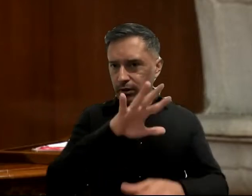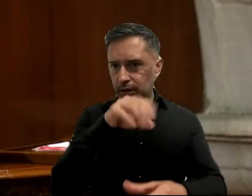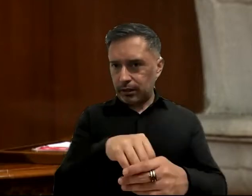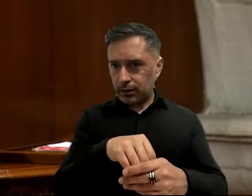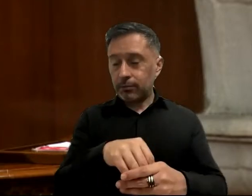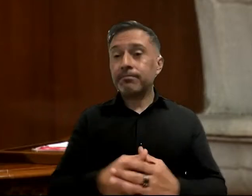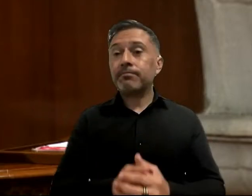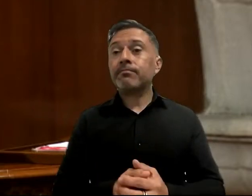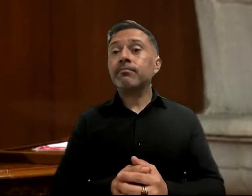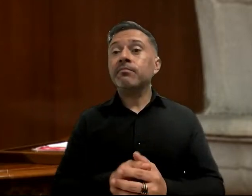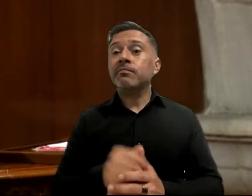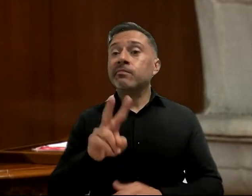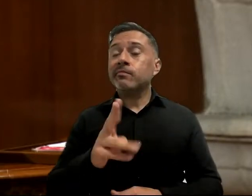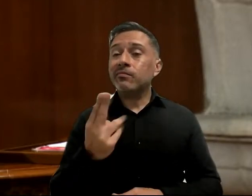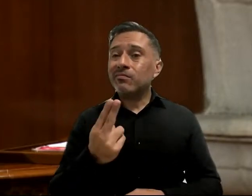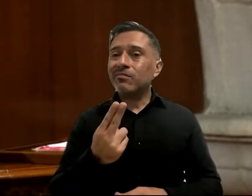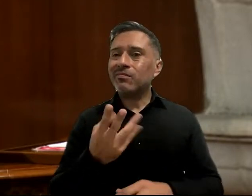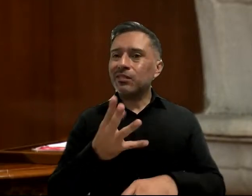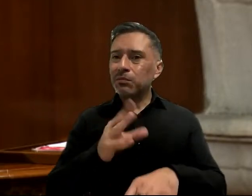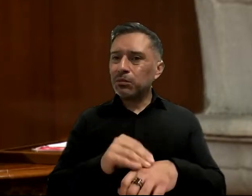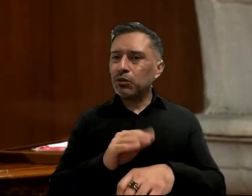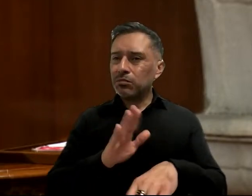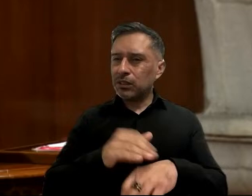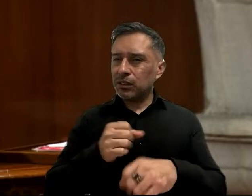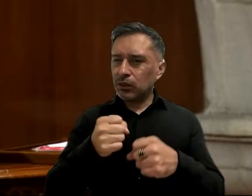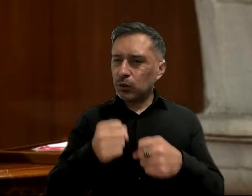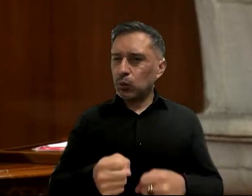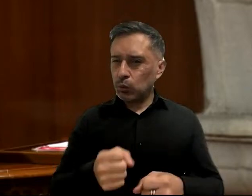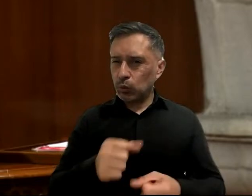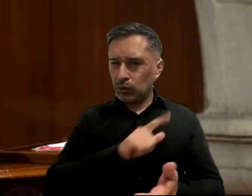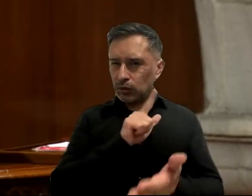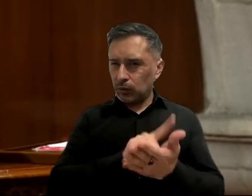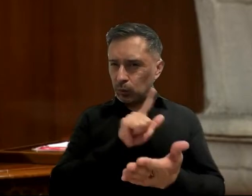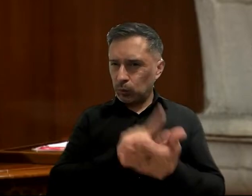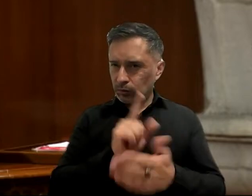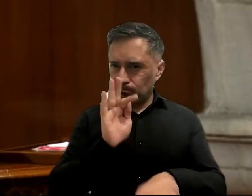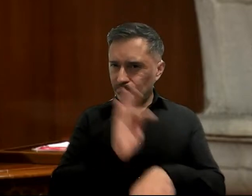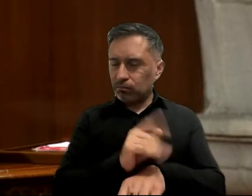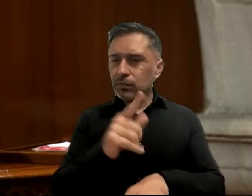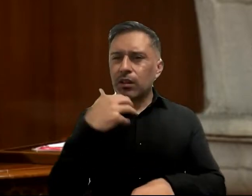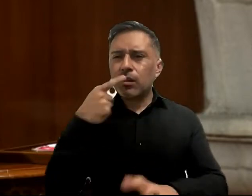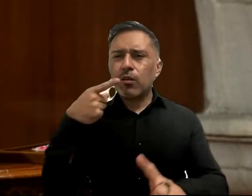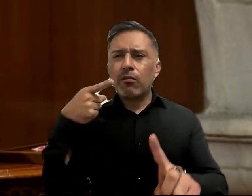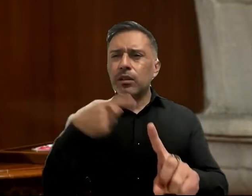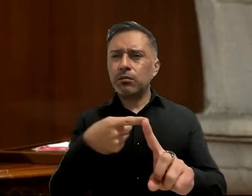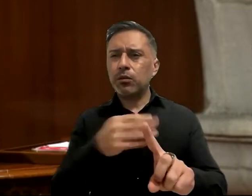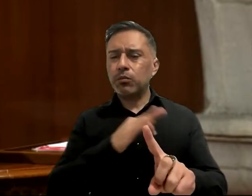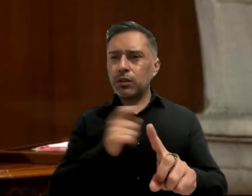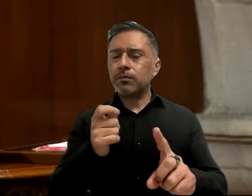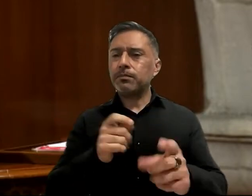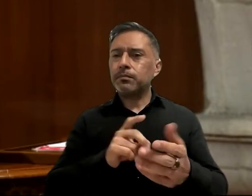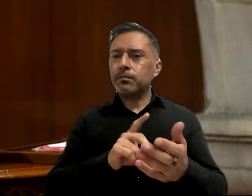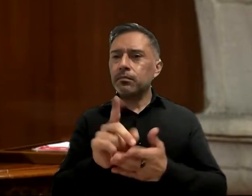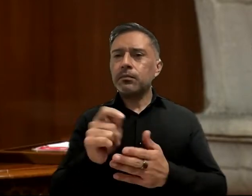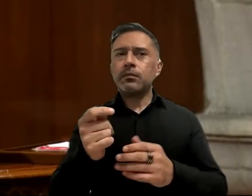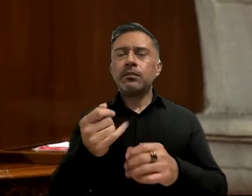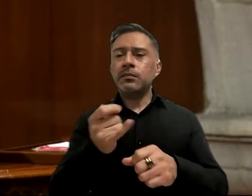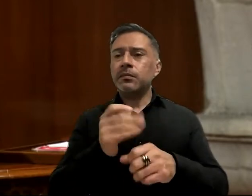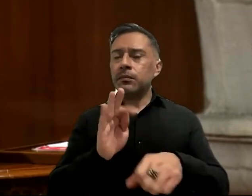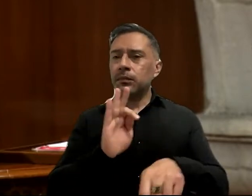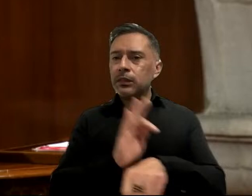de la necesidad de otorgar precisión y certeza jurídica y con el propósito de que pudieran acceder a los beneficios de las